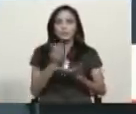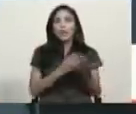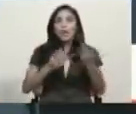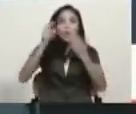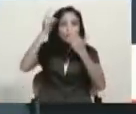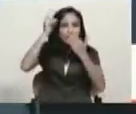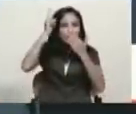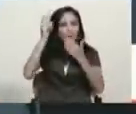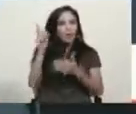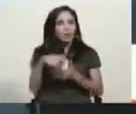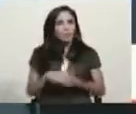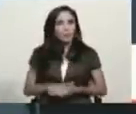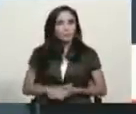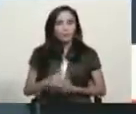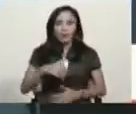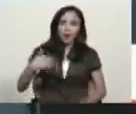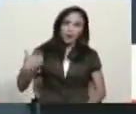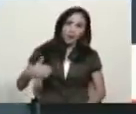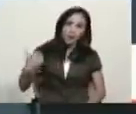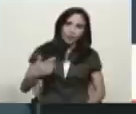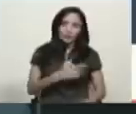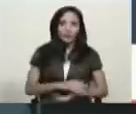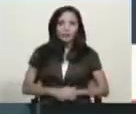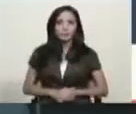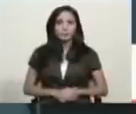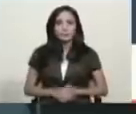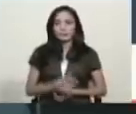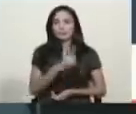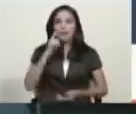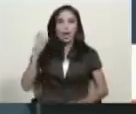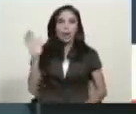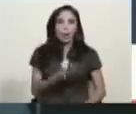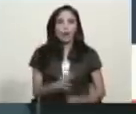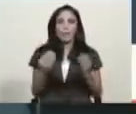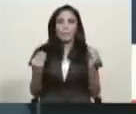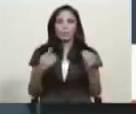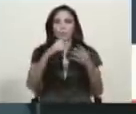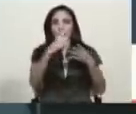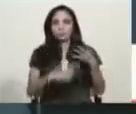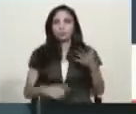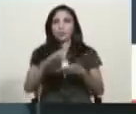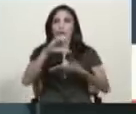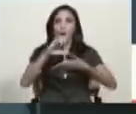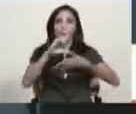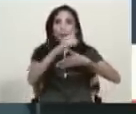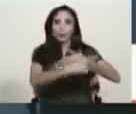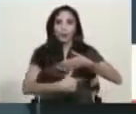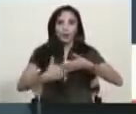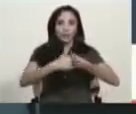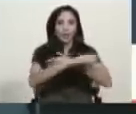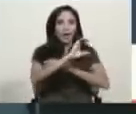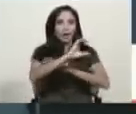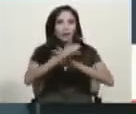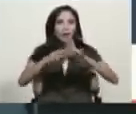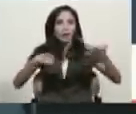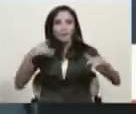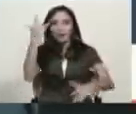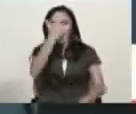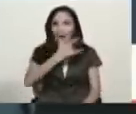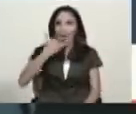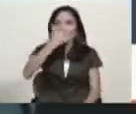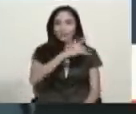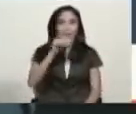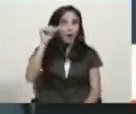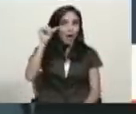indígenas, Argentina y Grenada, una guará, pues, de América Latina, el Caribe, África y